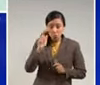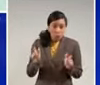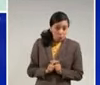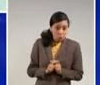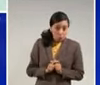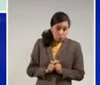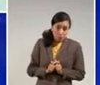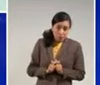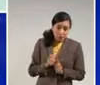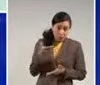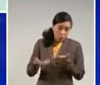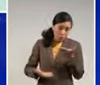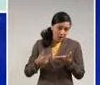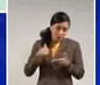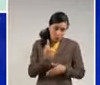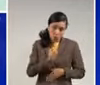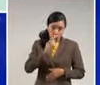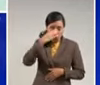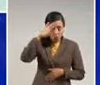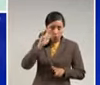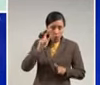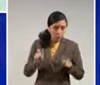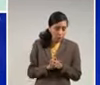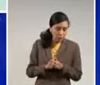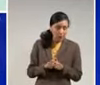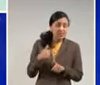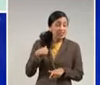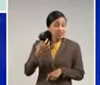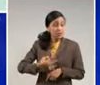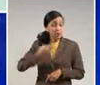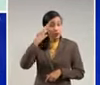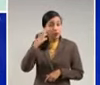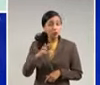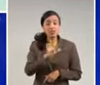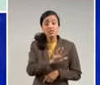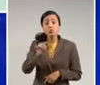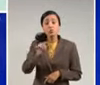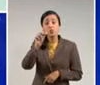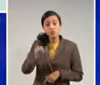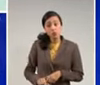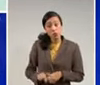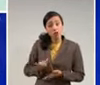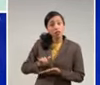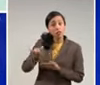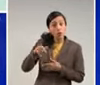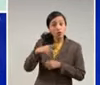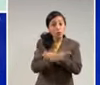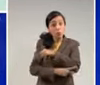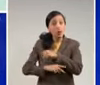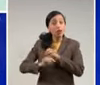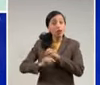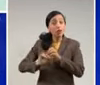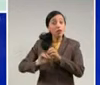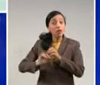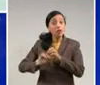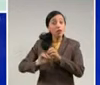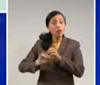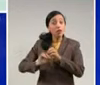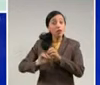este caso. Siempre recordamos los 55 personas que retornaron a sus países después de hecho el